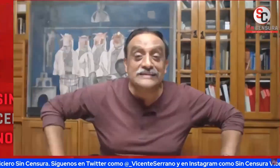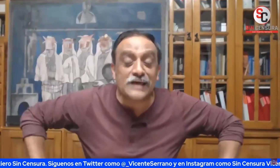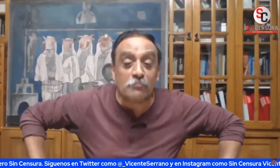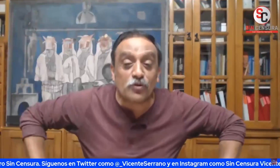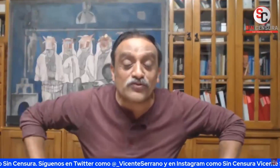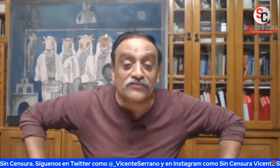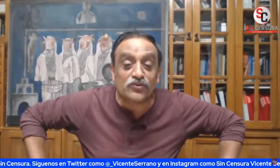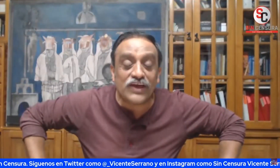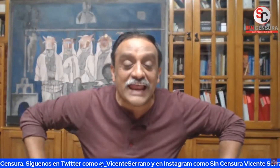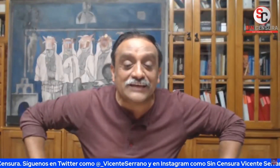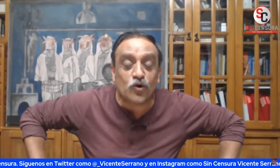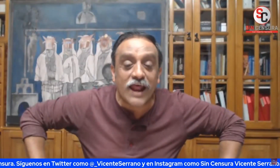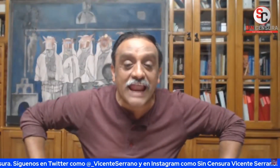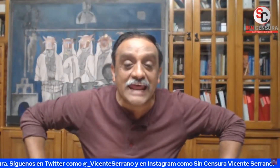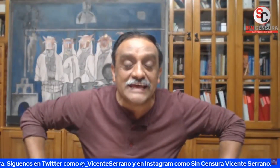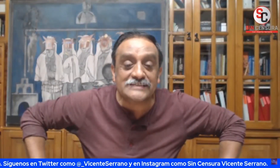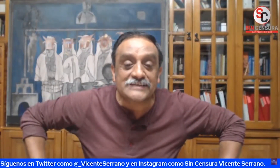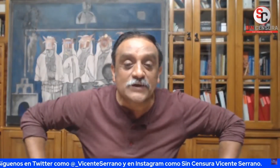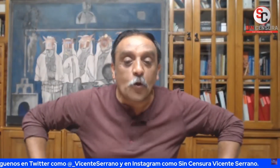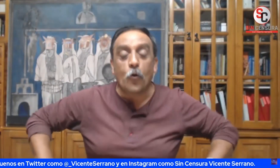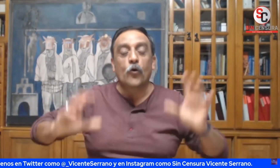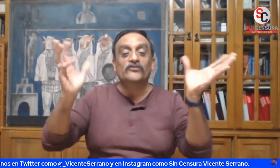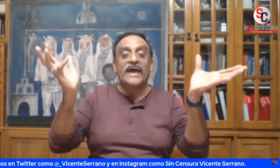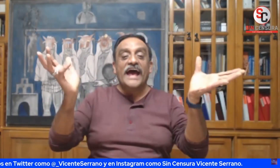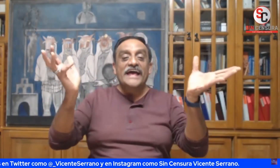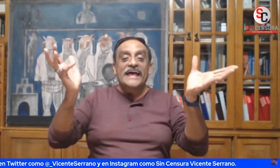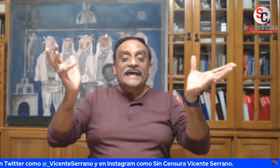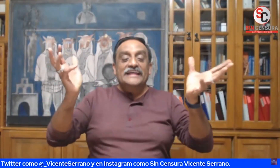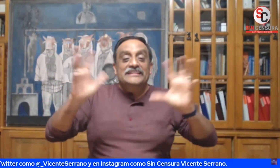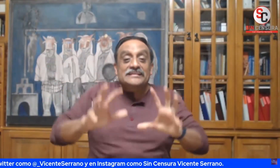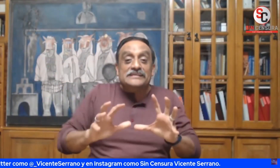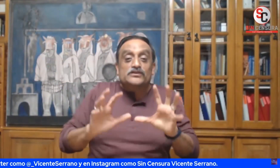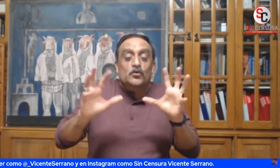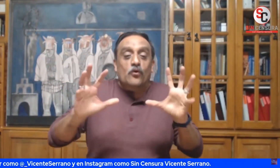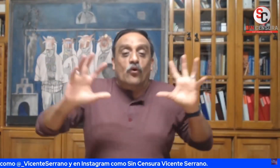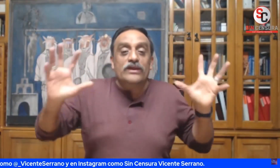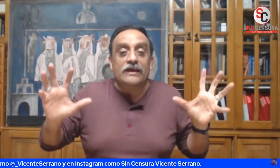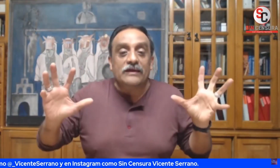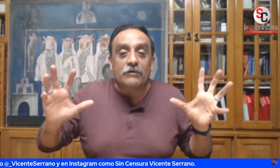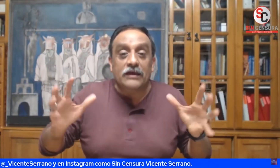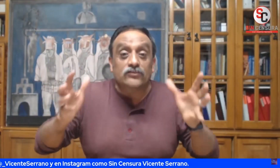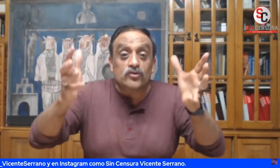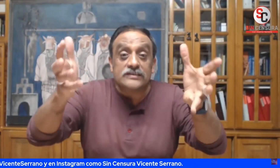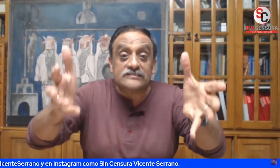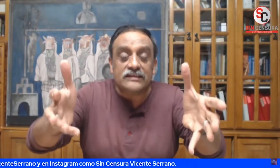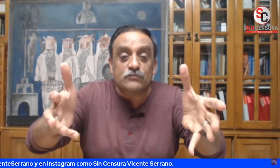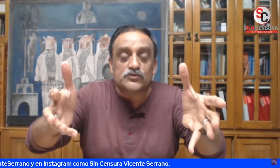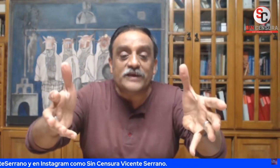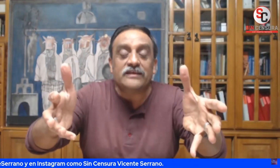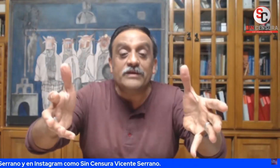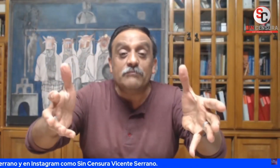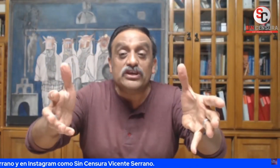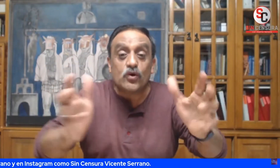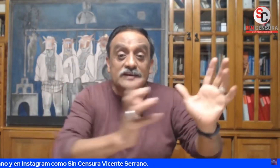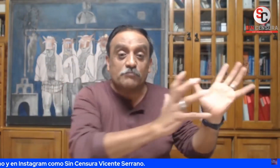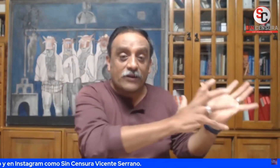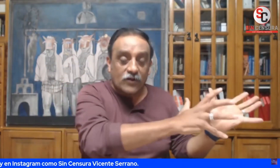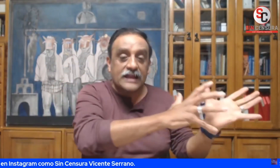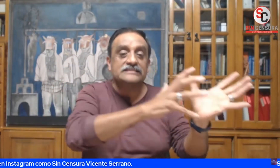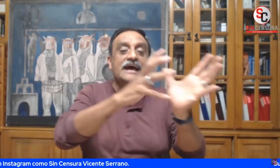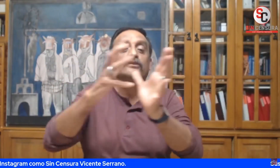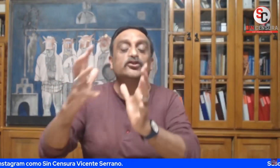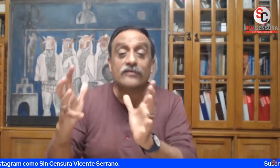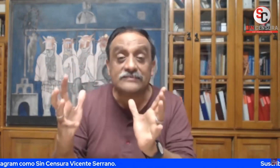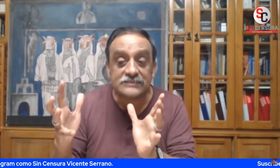con organizar procesos electorales. O sea, dices tú, oye, entonces te dimos 20,000 millones